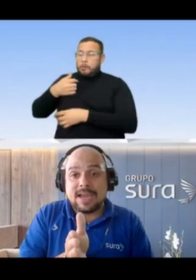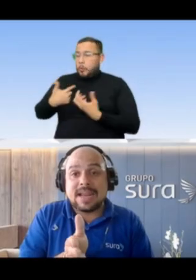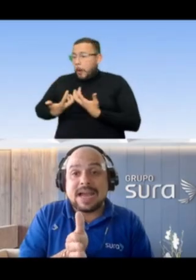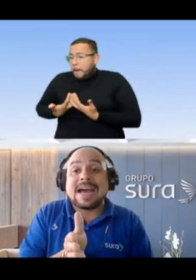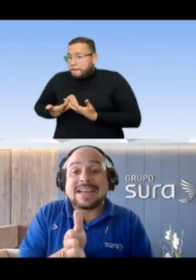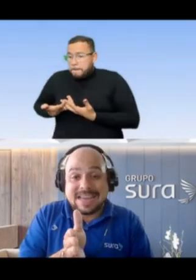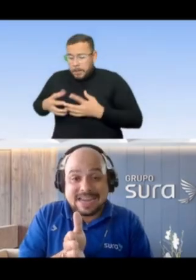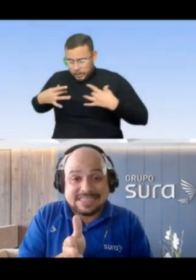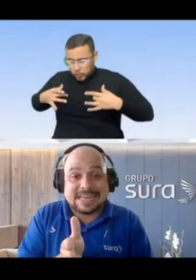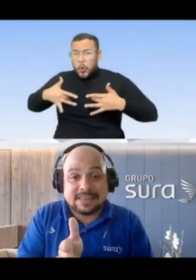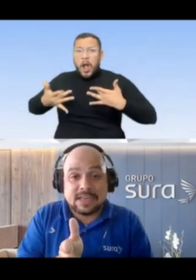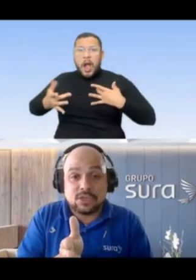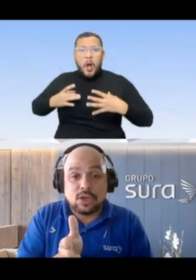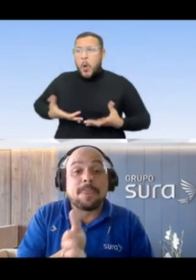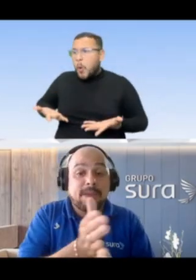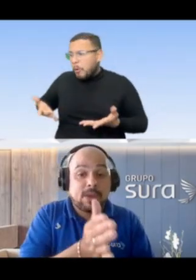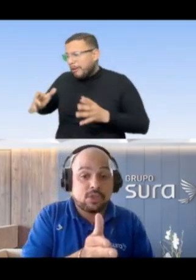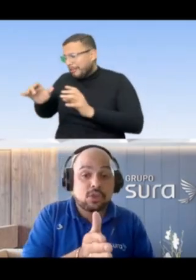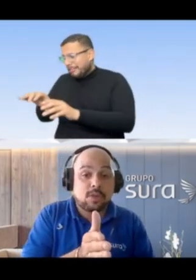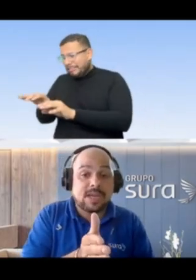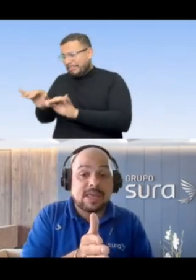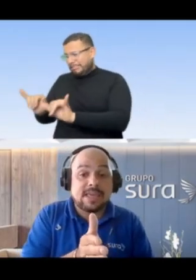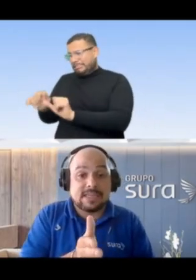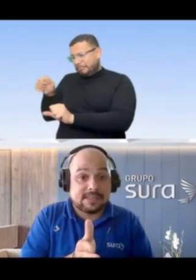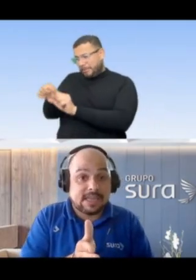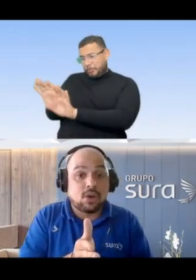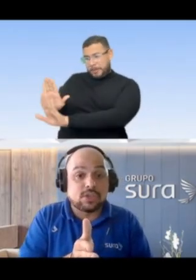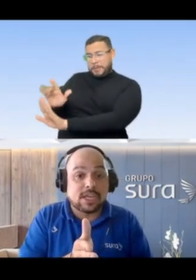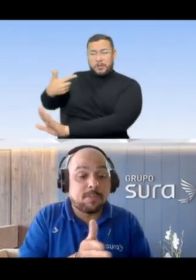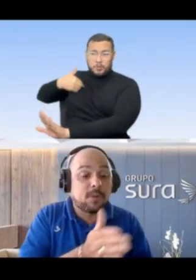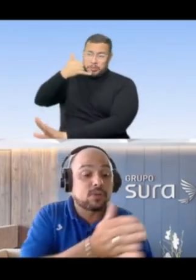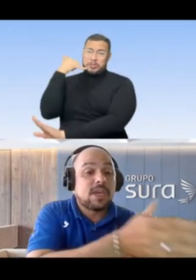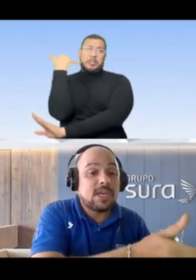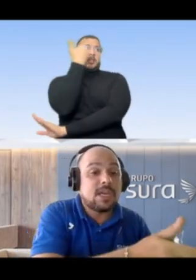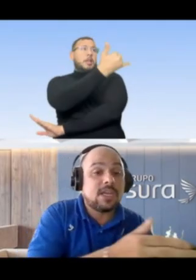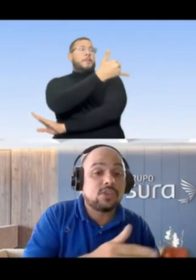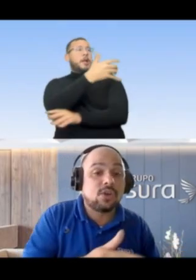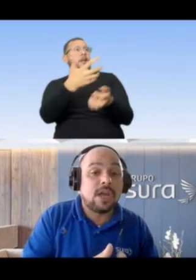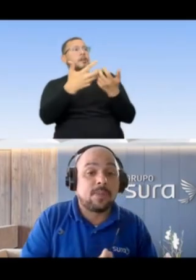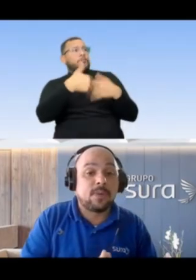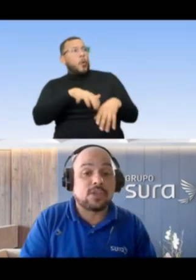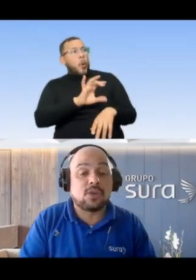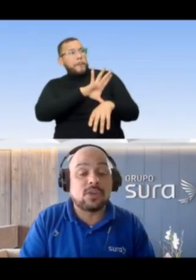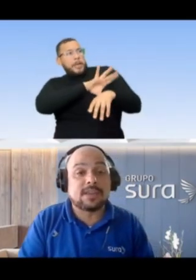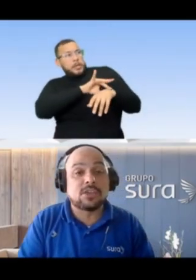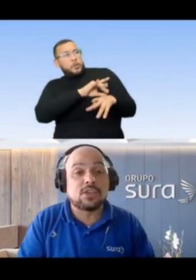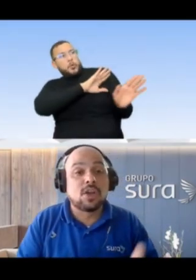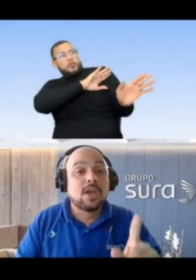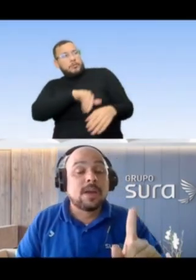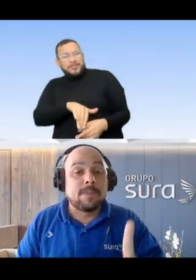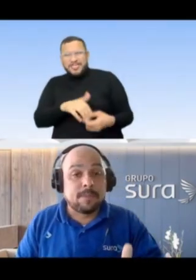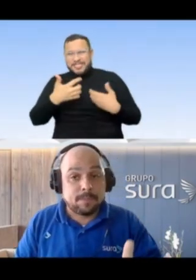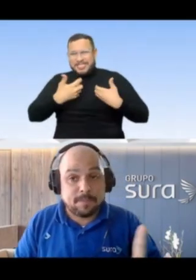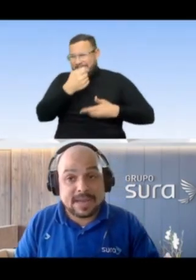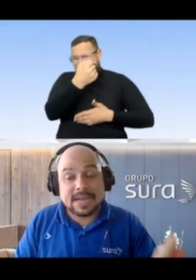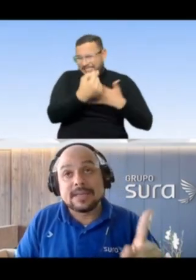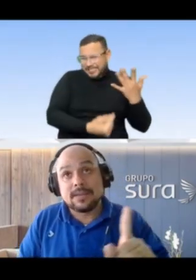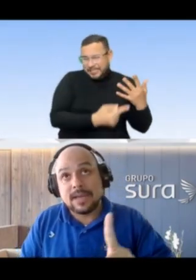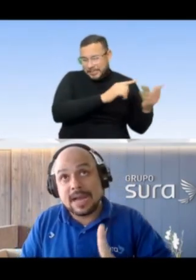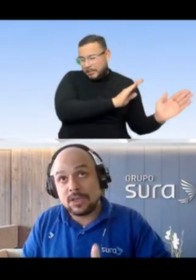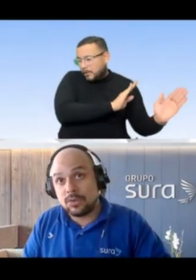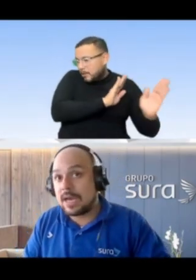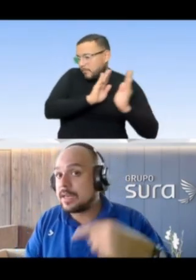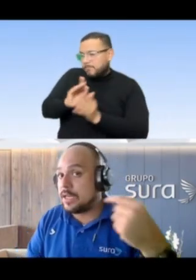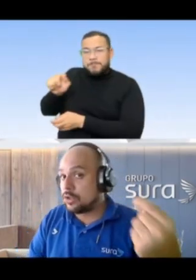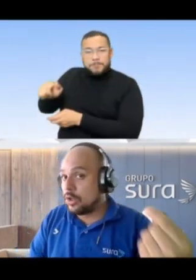personas que vengan a realizar la atención. Pero si soy brigadista y tengo los equipos, inicio el proceso de atención